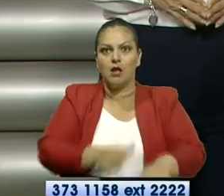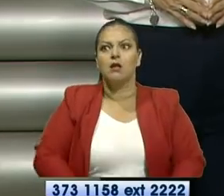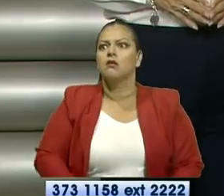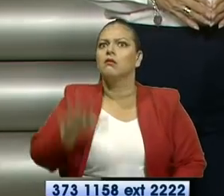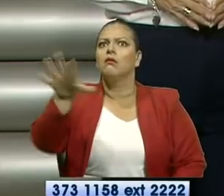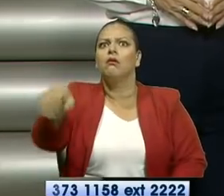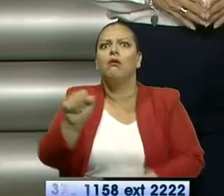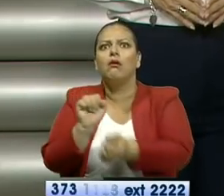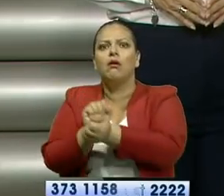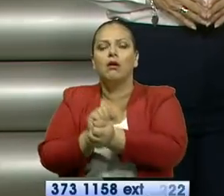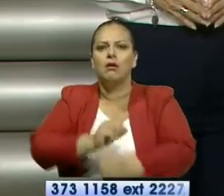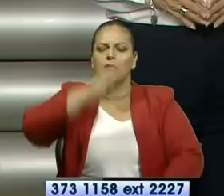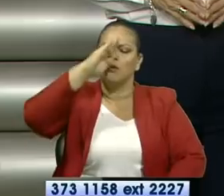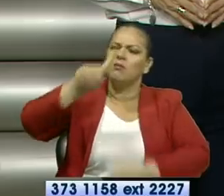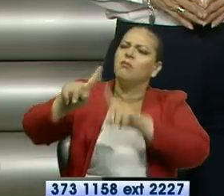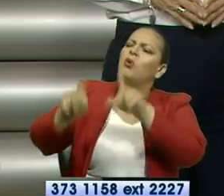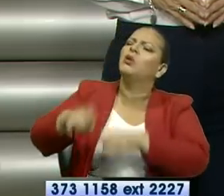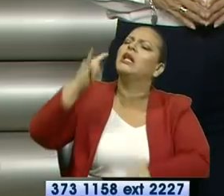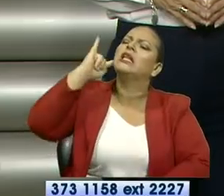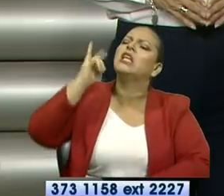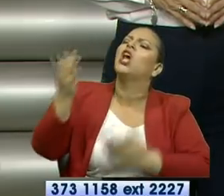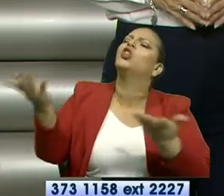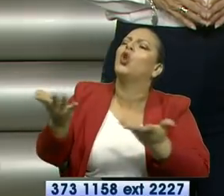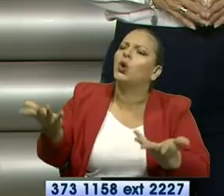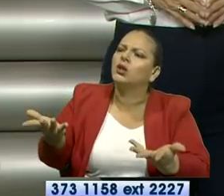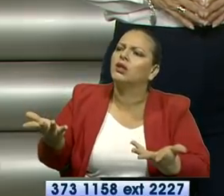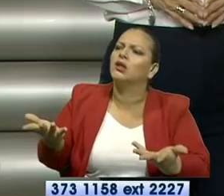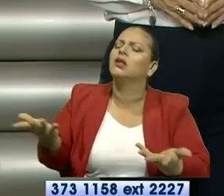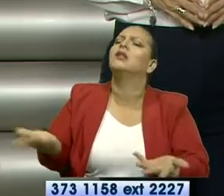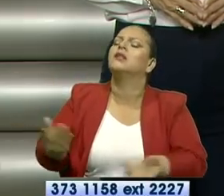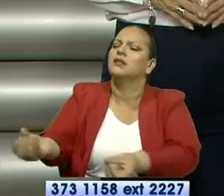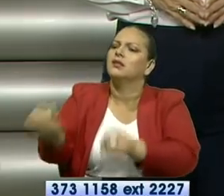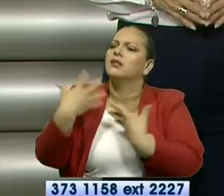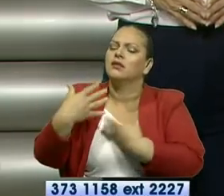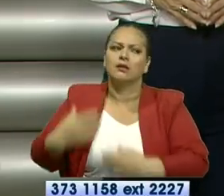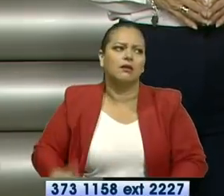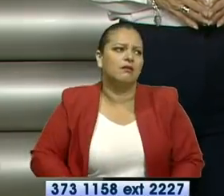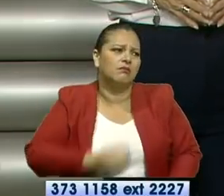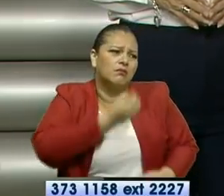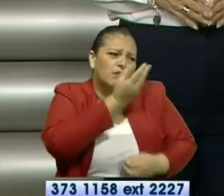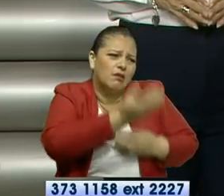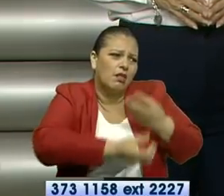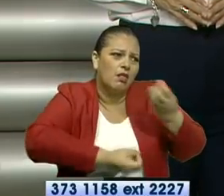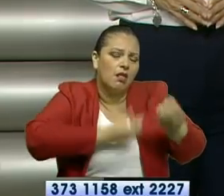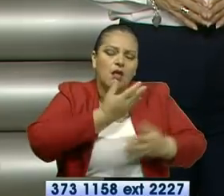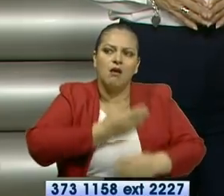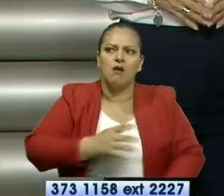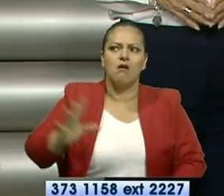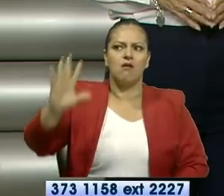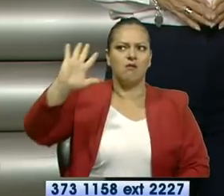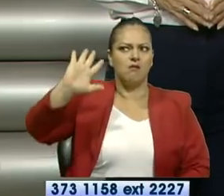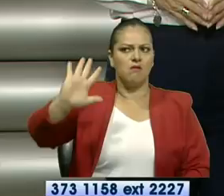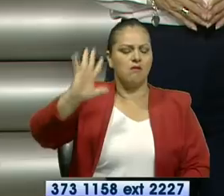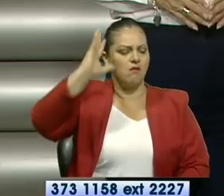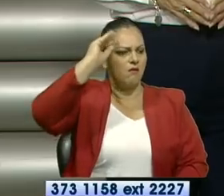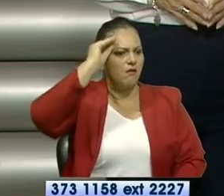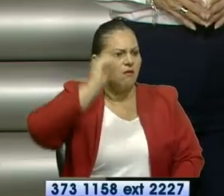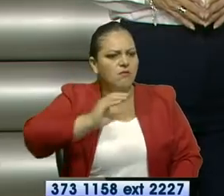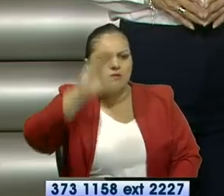pornografía infantil que está siendo investigada, pues en celulares decomisados de los detenidos existían imágenes de la menor.